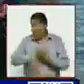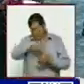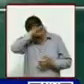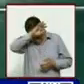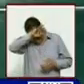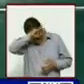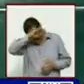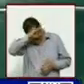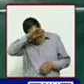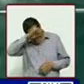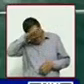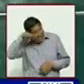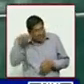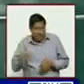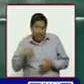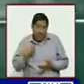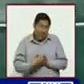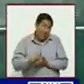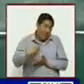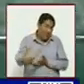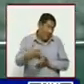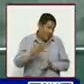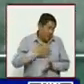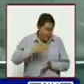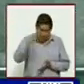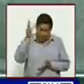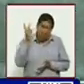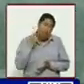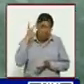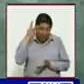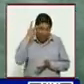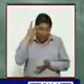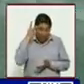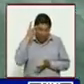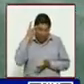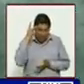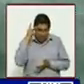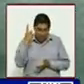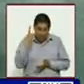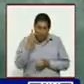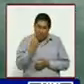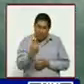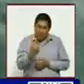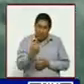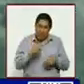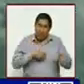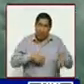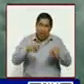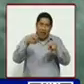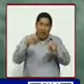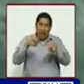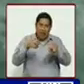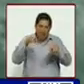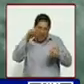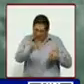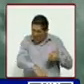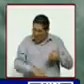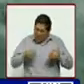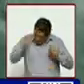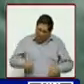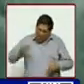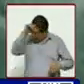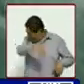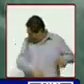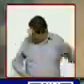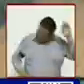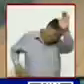y todo el dinero que gastaron mis papás, solo por llevarme a un lugar a viajar, eso me acordé y lo pude completar